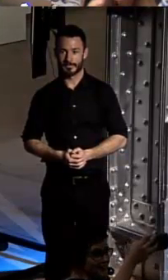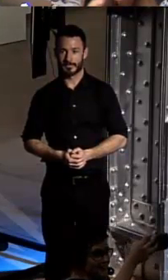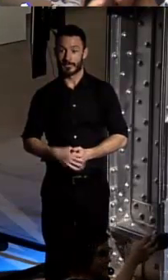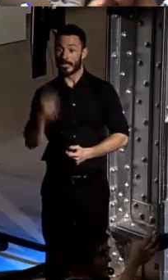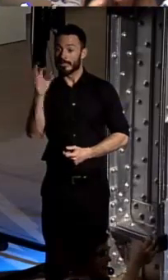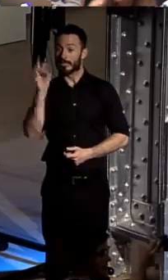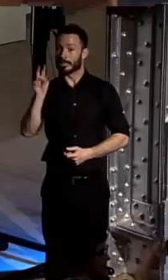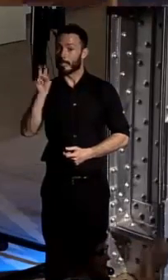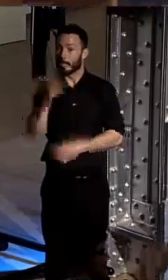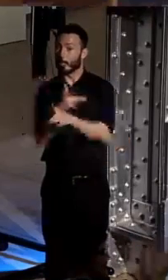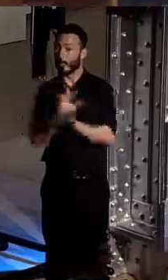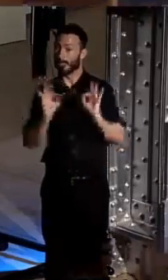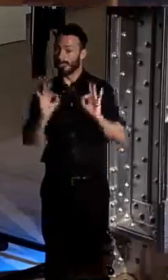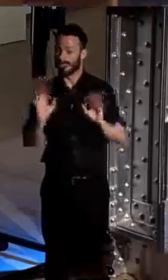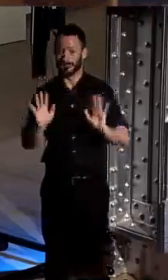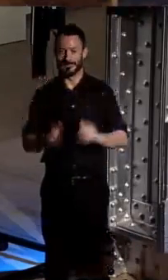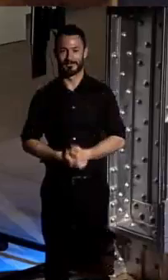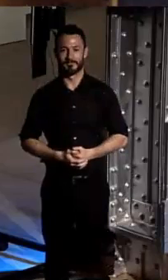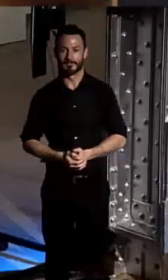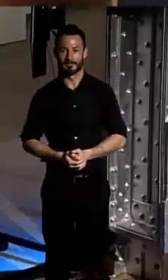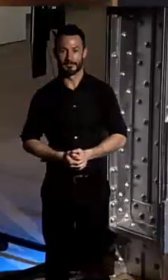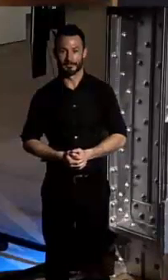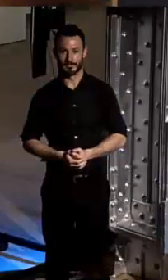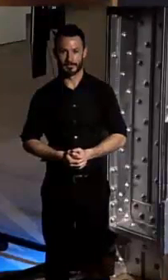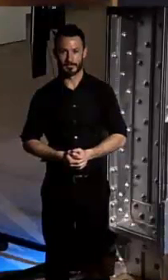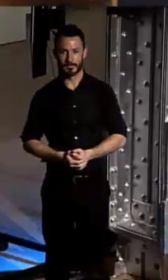Tienen 30 segundos para jugar.